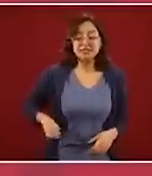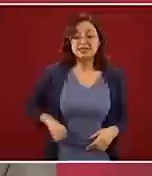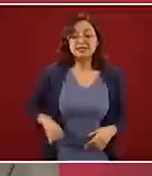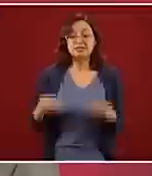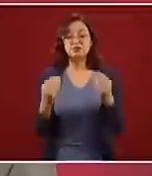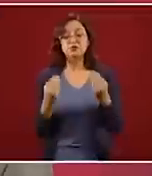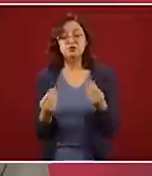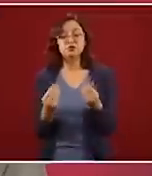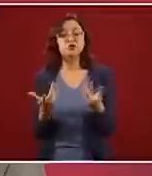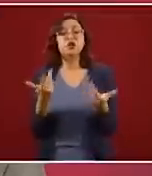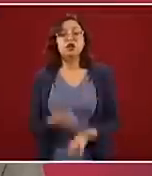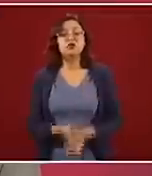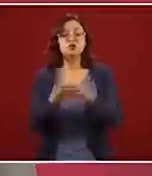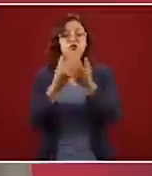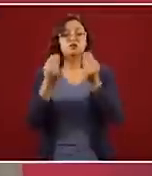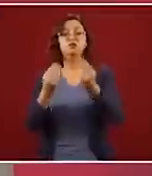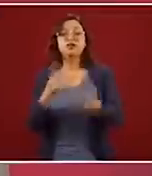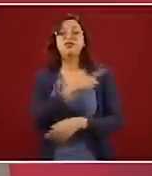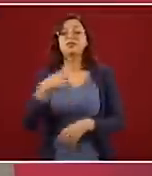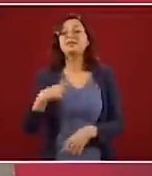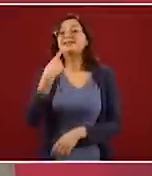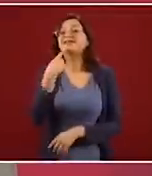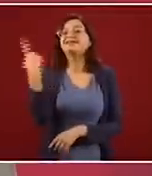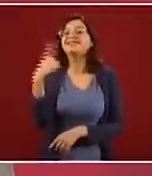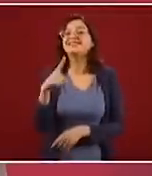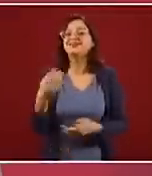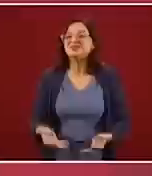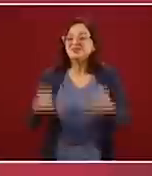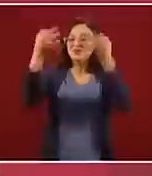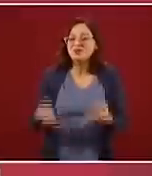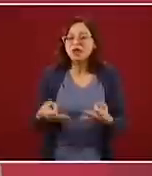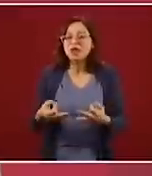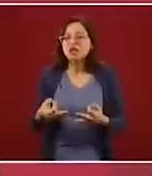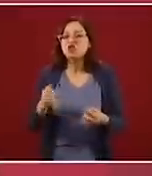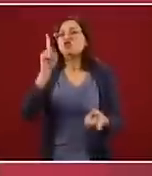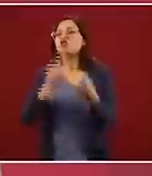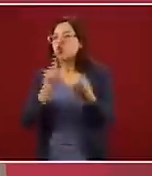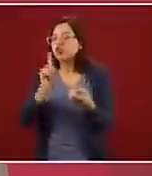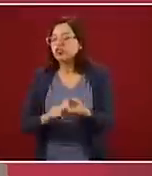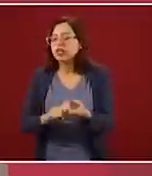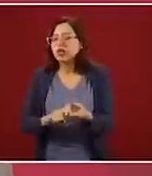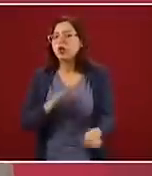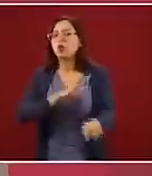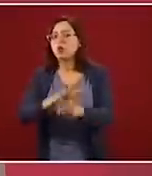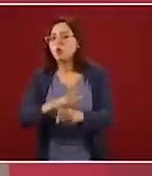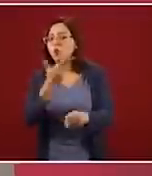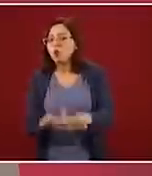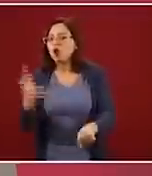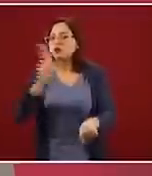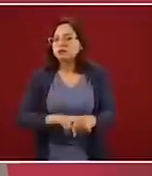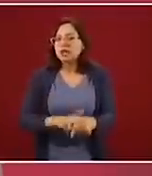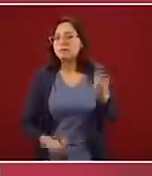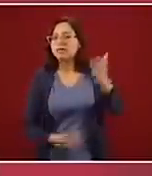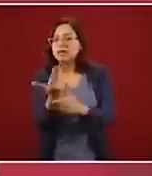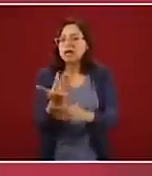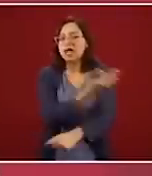es nos ayuda mucho que haya denuncias concretas, que eso nos diga con detalle dónde, en qué hospital, en qué turno,